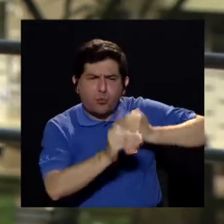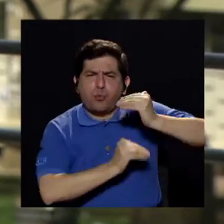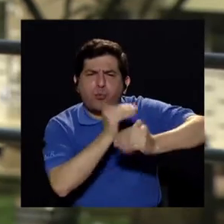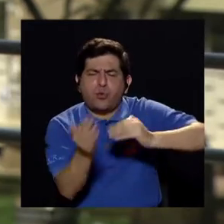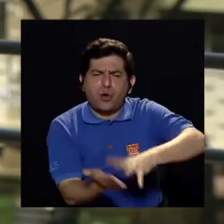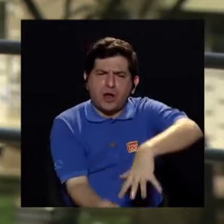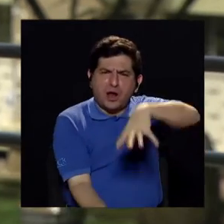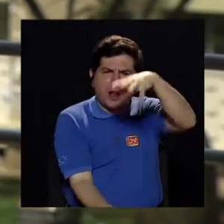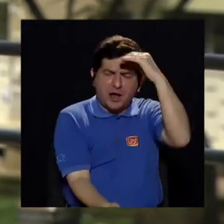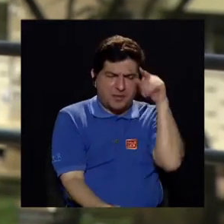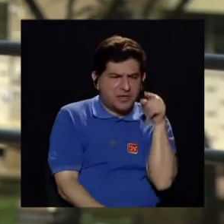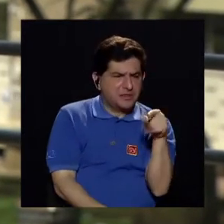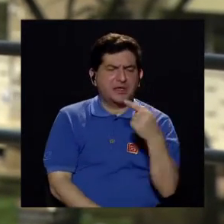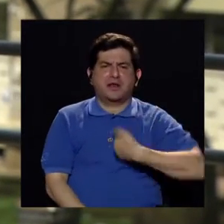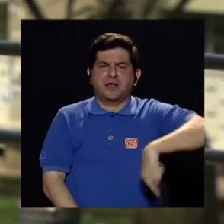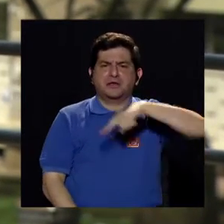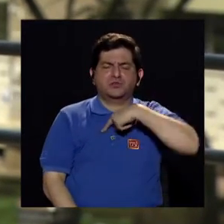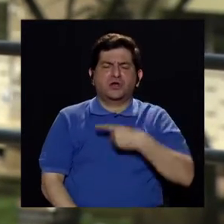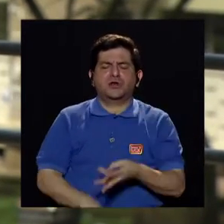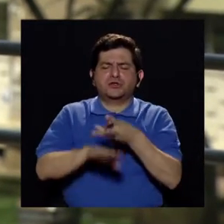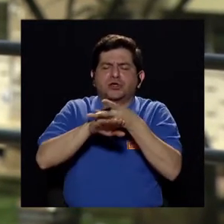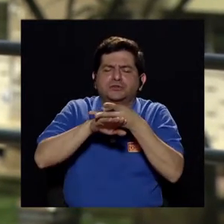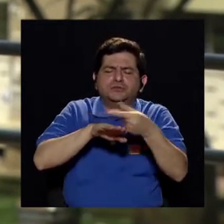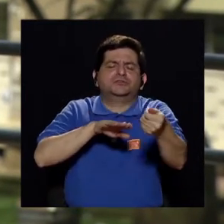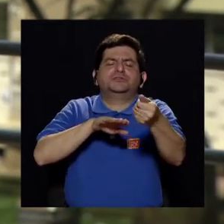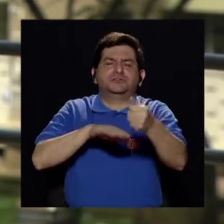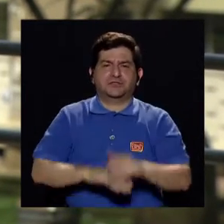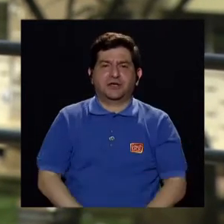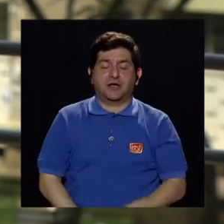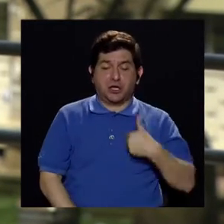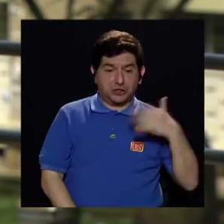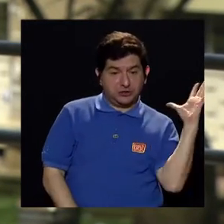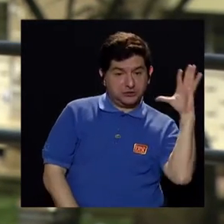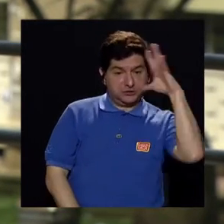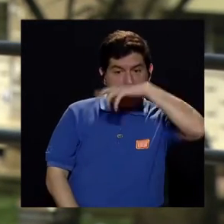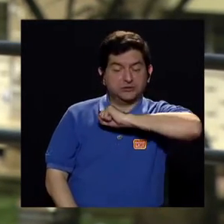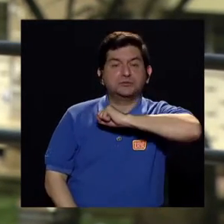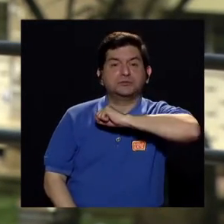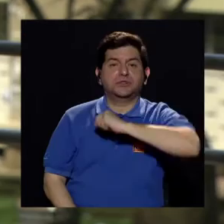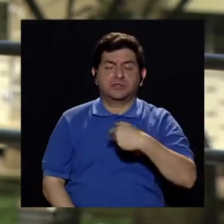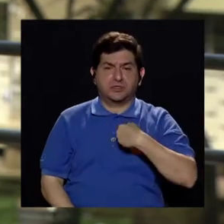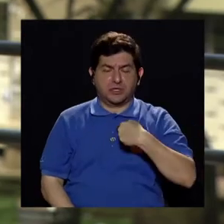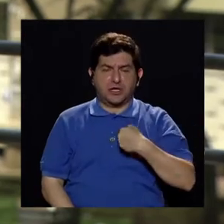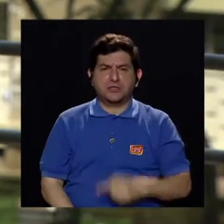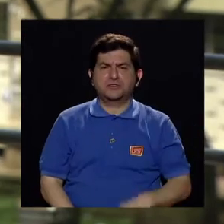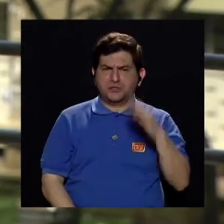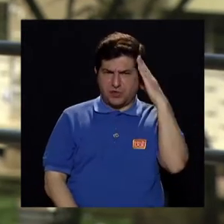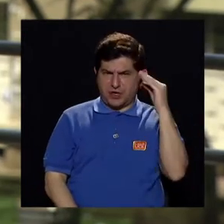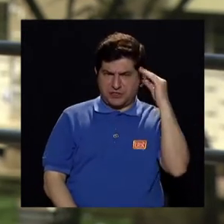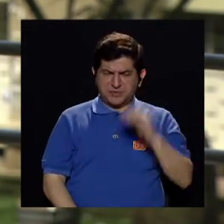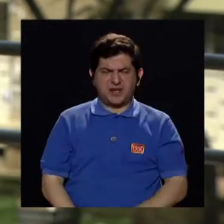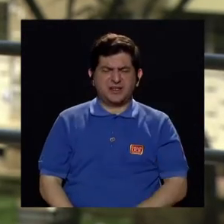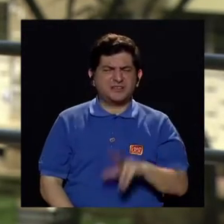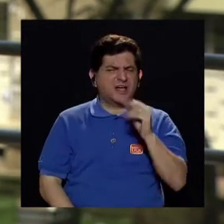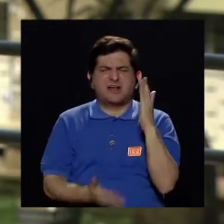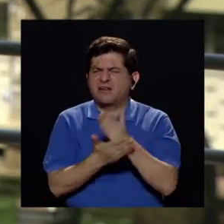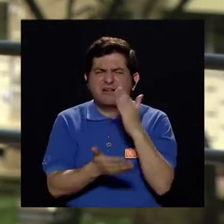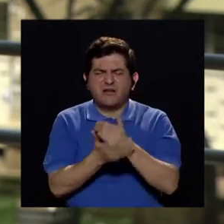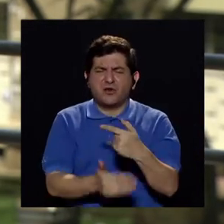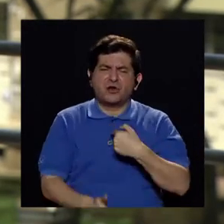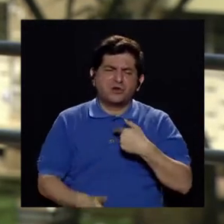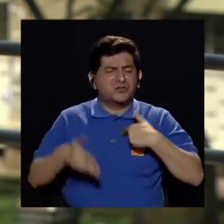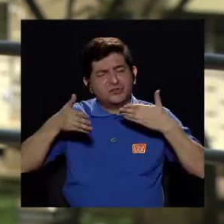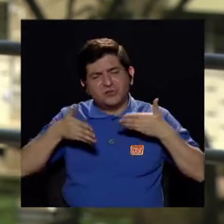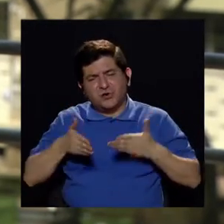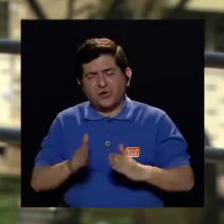para poder aprender eso que vinimos a sanar. Entonces, cuando yo me doy cuenta que lo que vivo no es por majadería, no es porque ay,